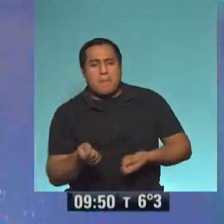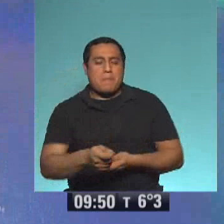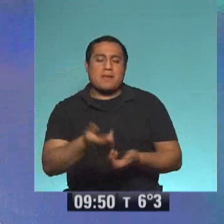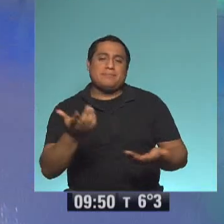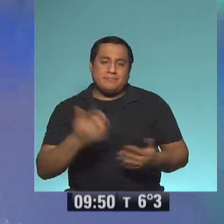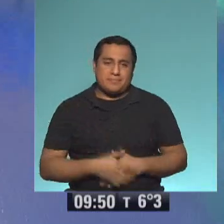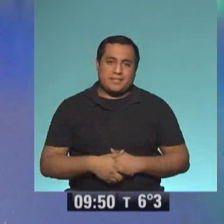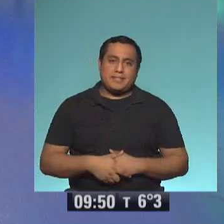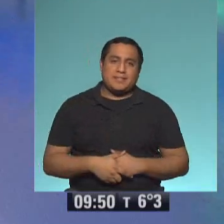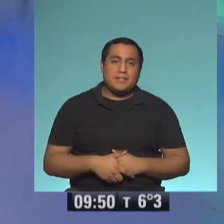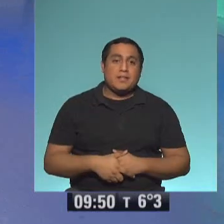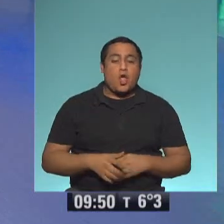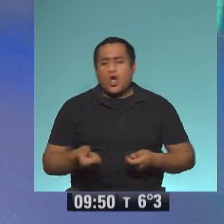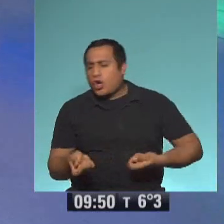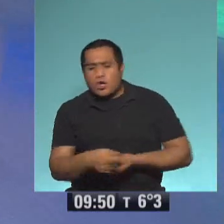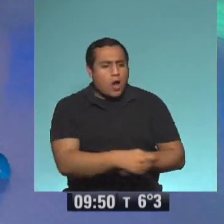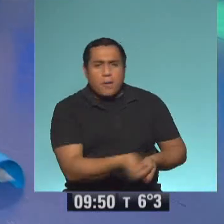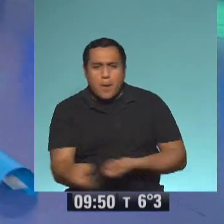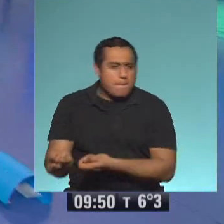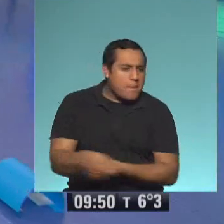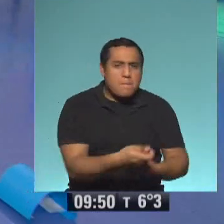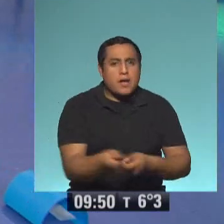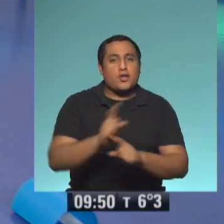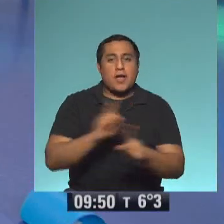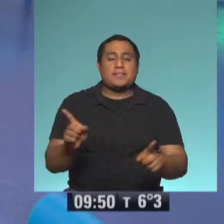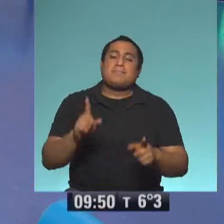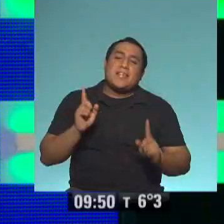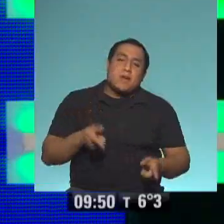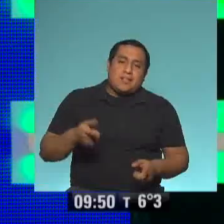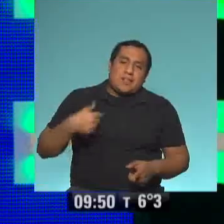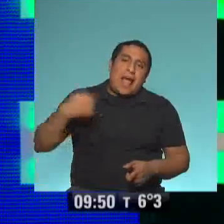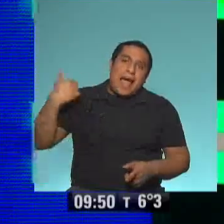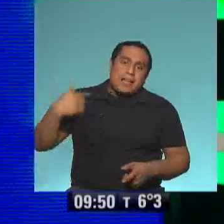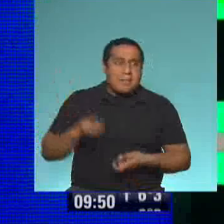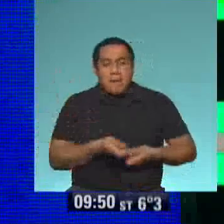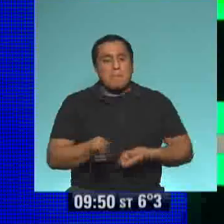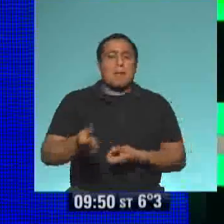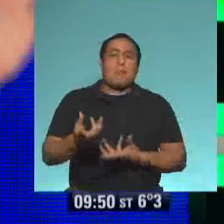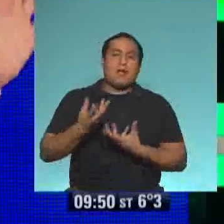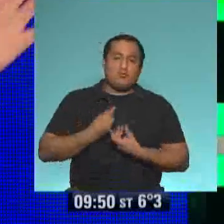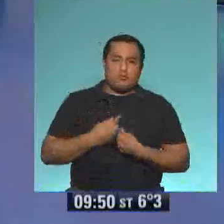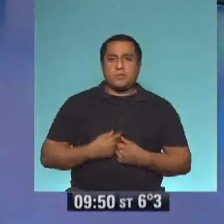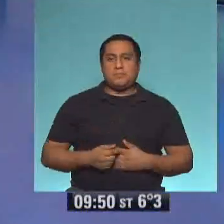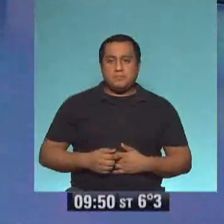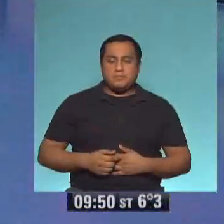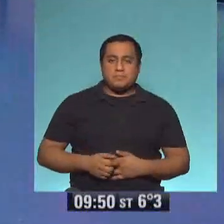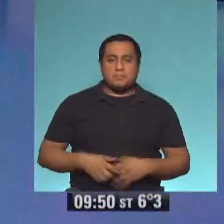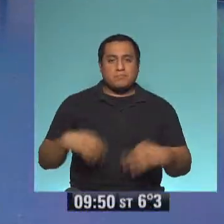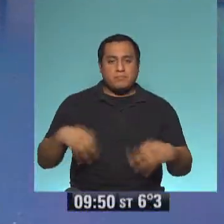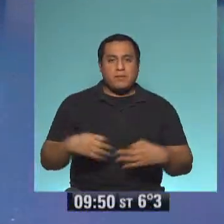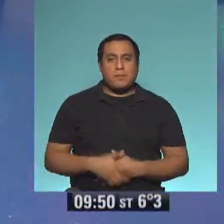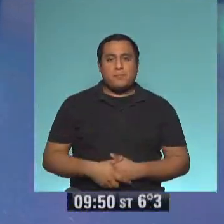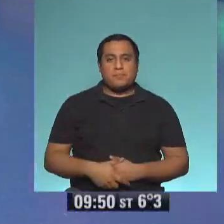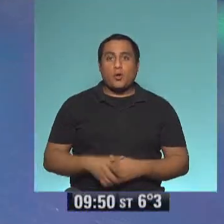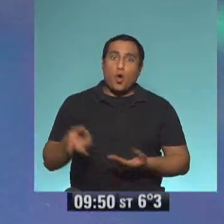experiencia. Aunque no es hockey, no es hockey. No, pero está buenísimo. La experiencia del hockey te ayuda. Es juego de pelotas y túneles. Claro. Está bárbaro.